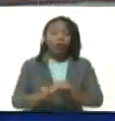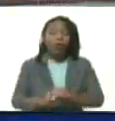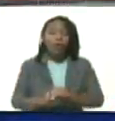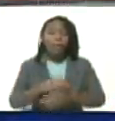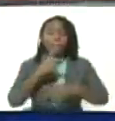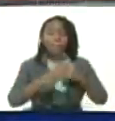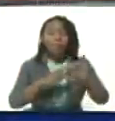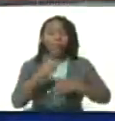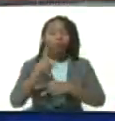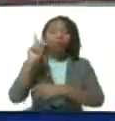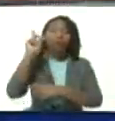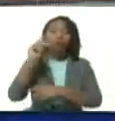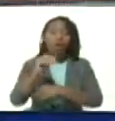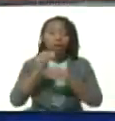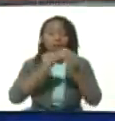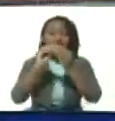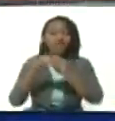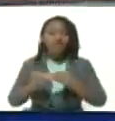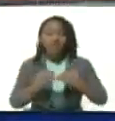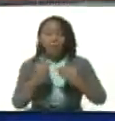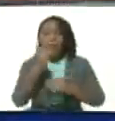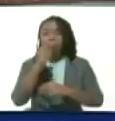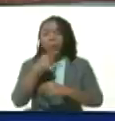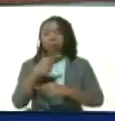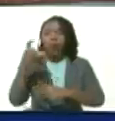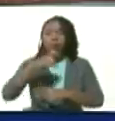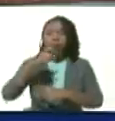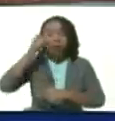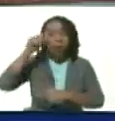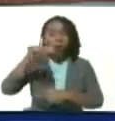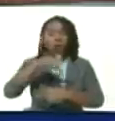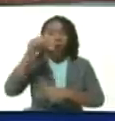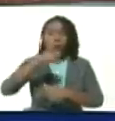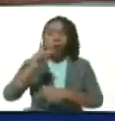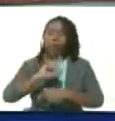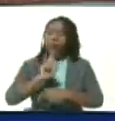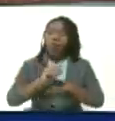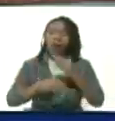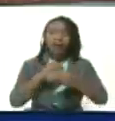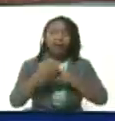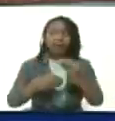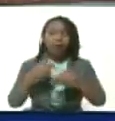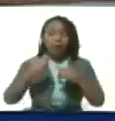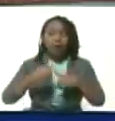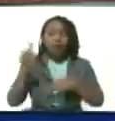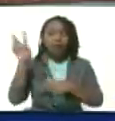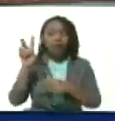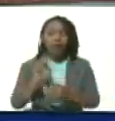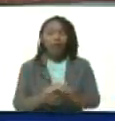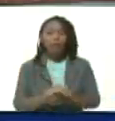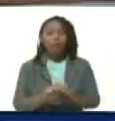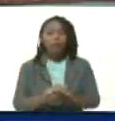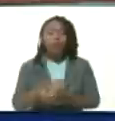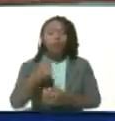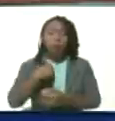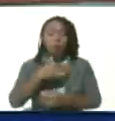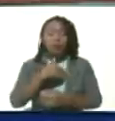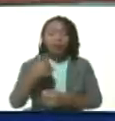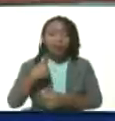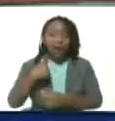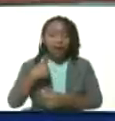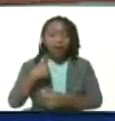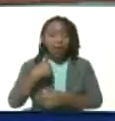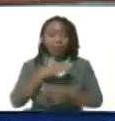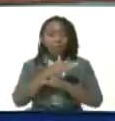produzca también las medicinas que necesita nuestro pueblo y que hoy no las producimos. Y me atrevo a soñar a mediano